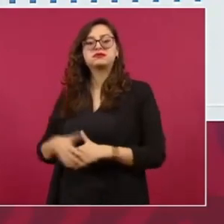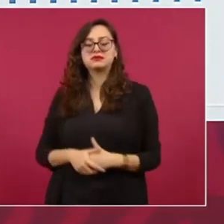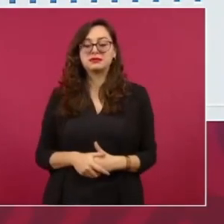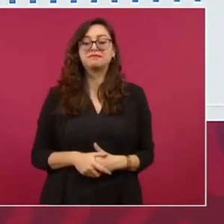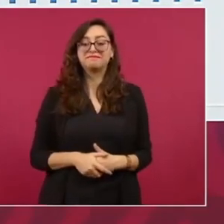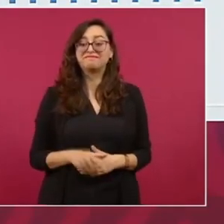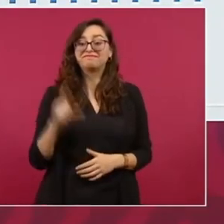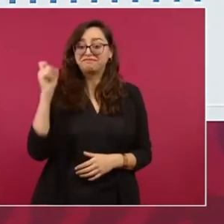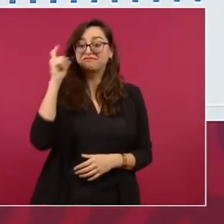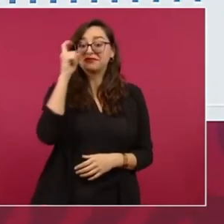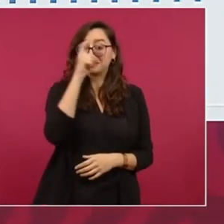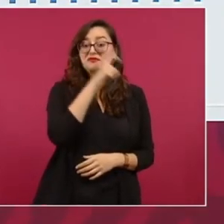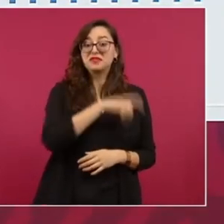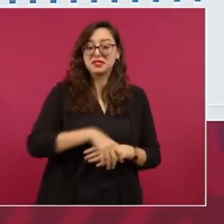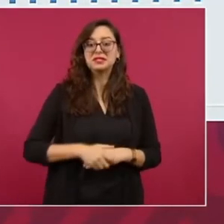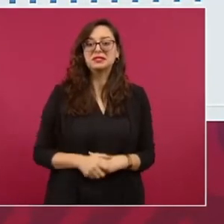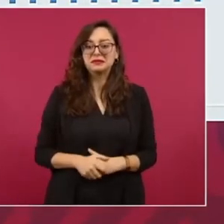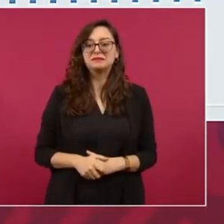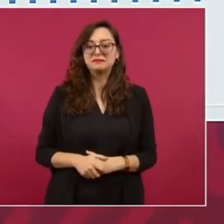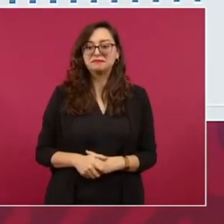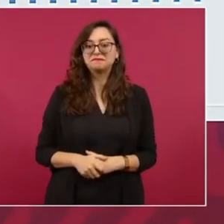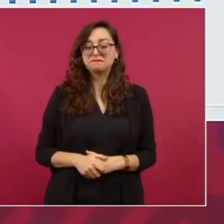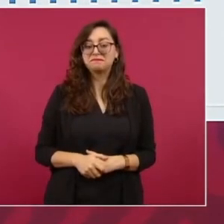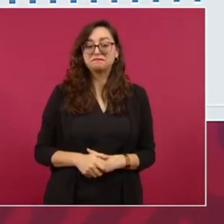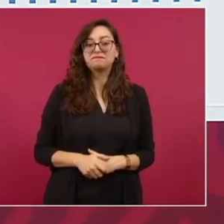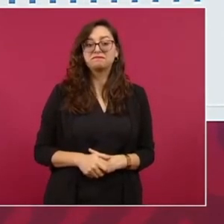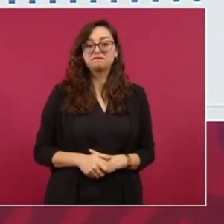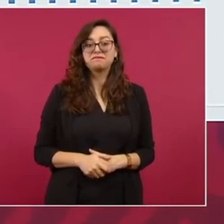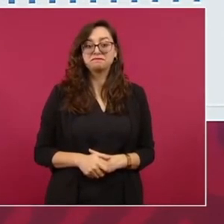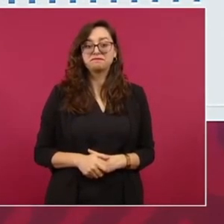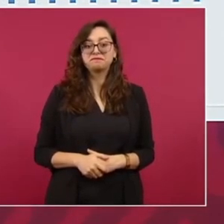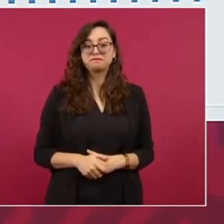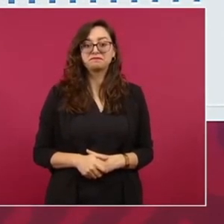tomamos de inmediato una decisión. Tres